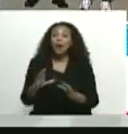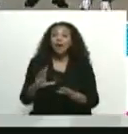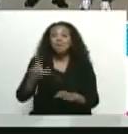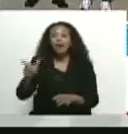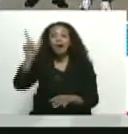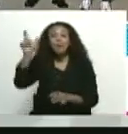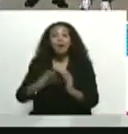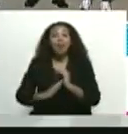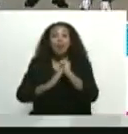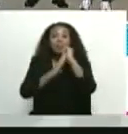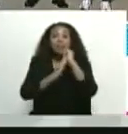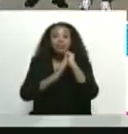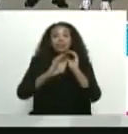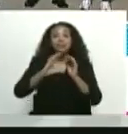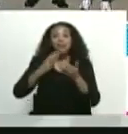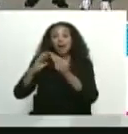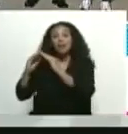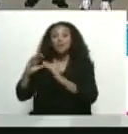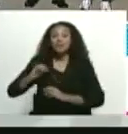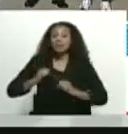Gabriela.